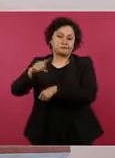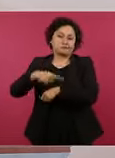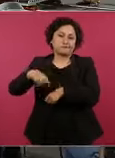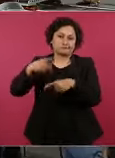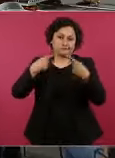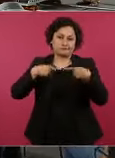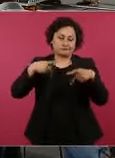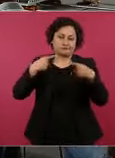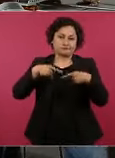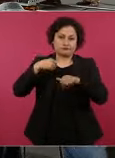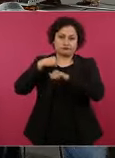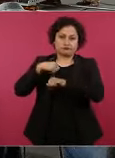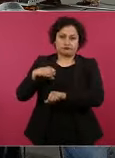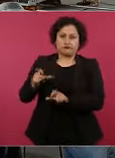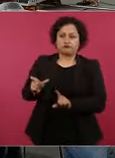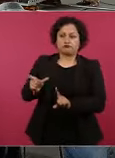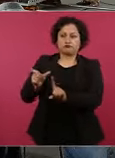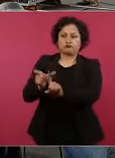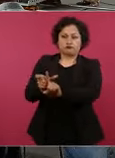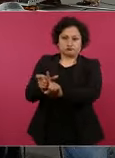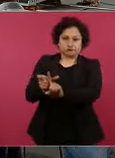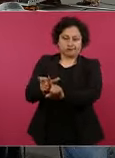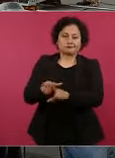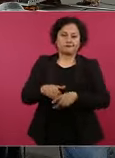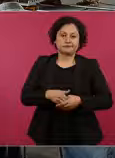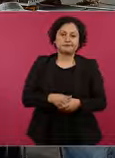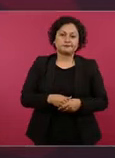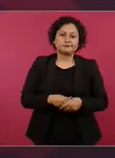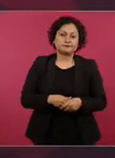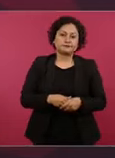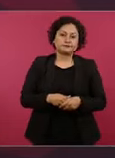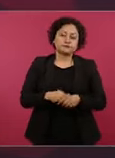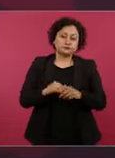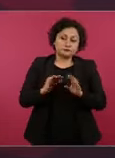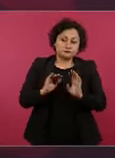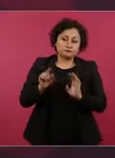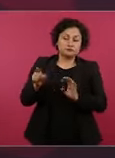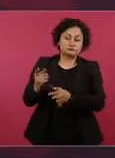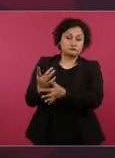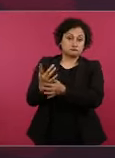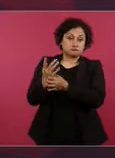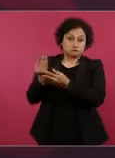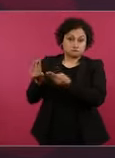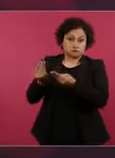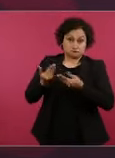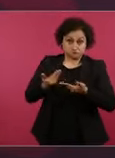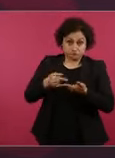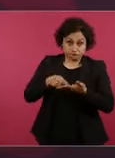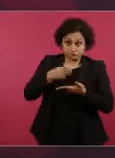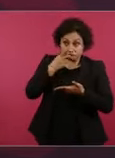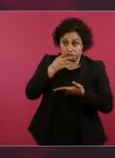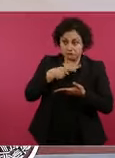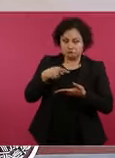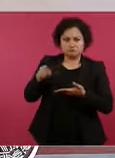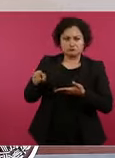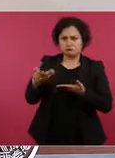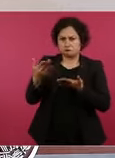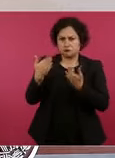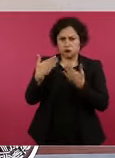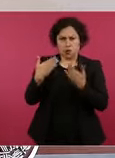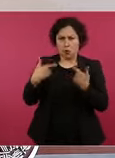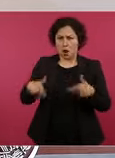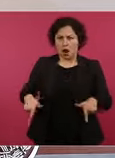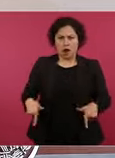quienes la acompañan, informaron que no estaban armados.